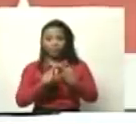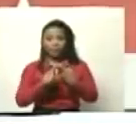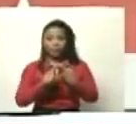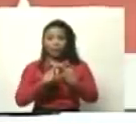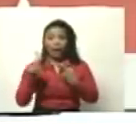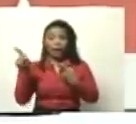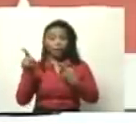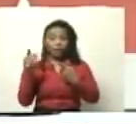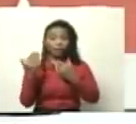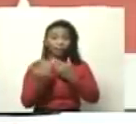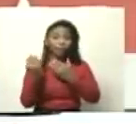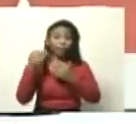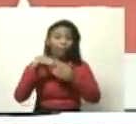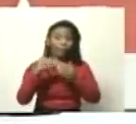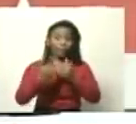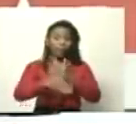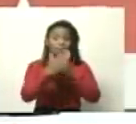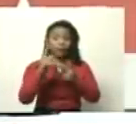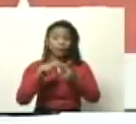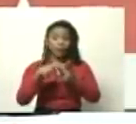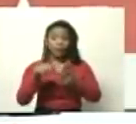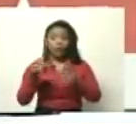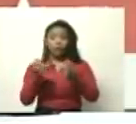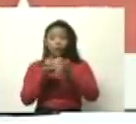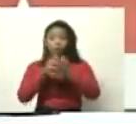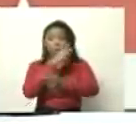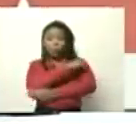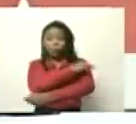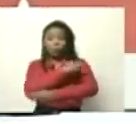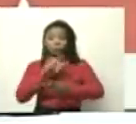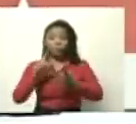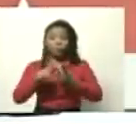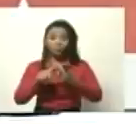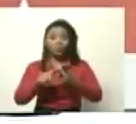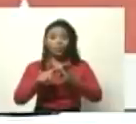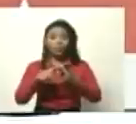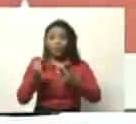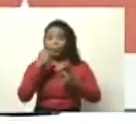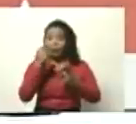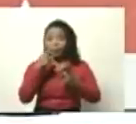más avanzada, la mafia de los hospitales, y con el tema de las medicinas, y